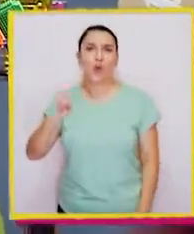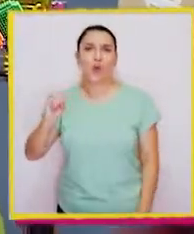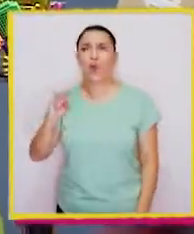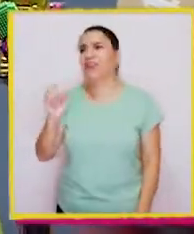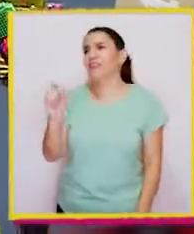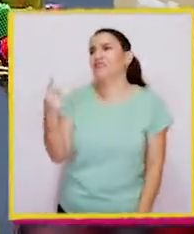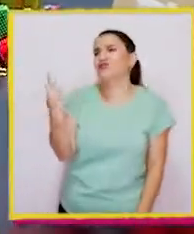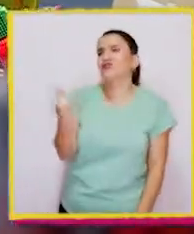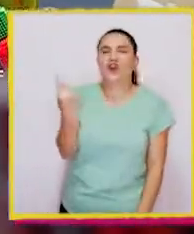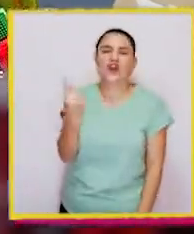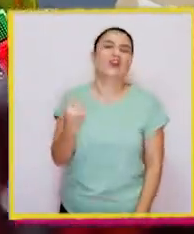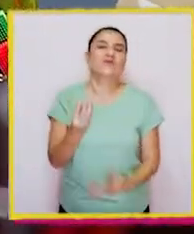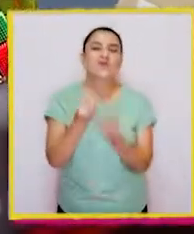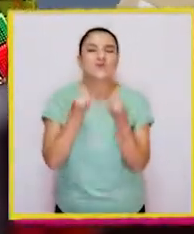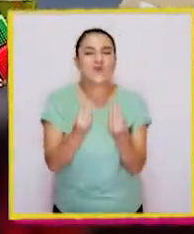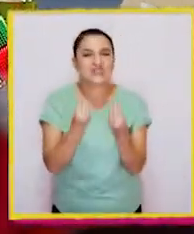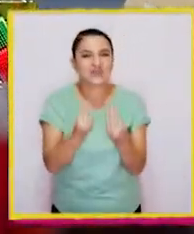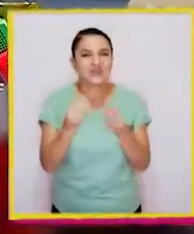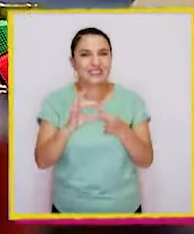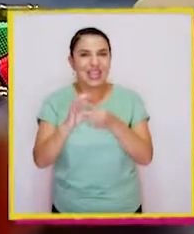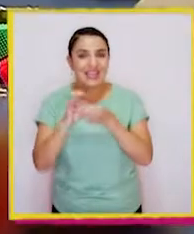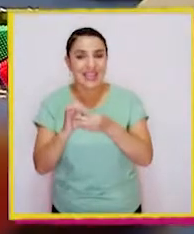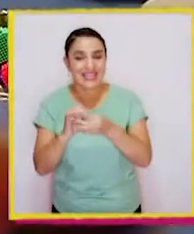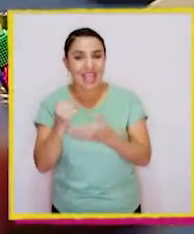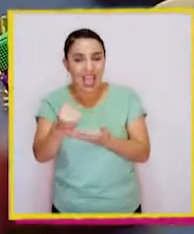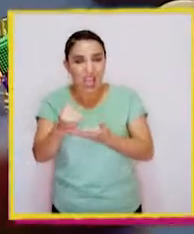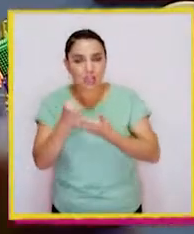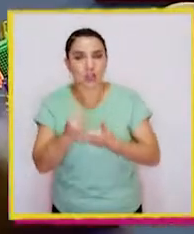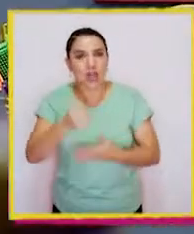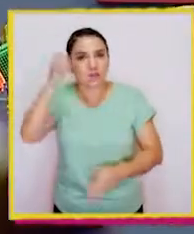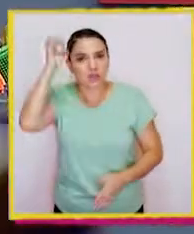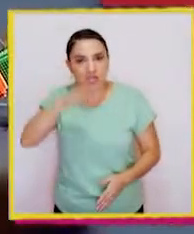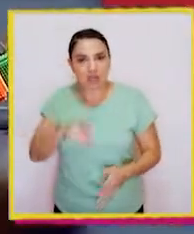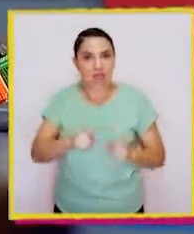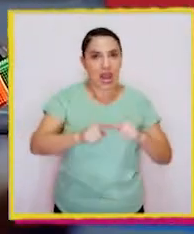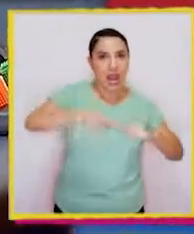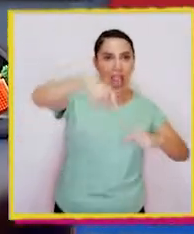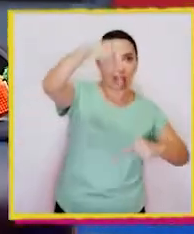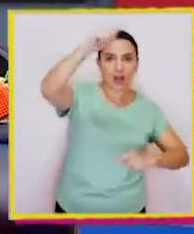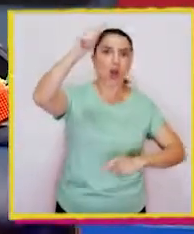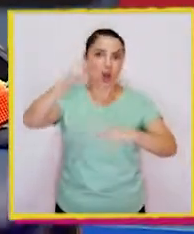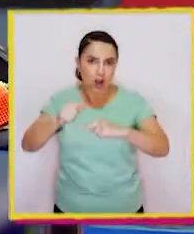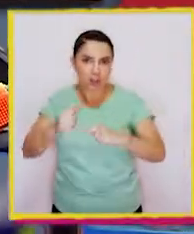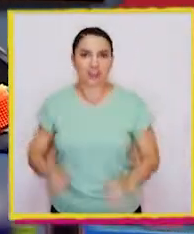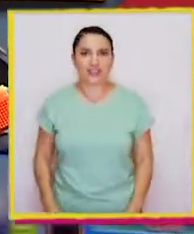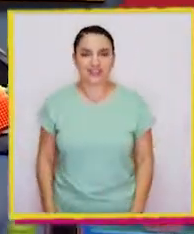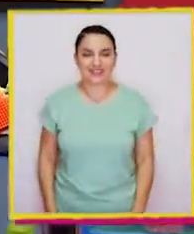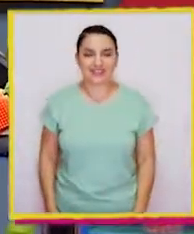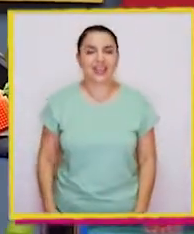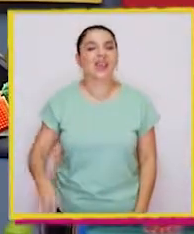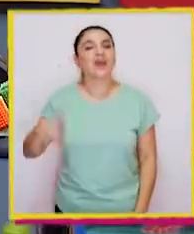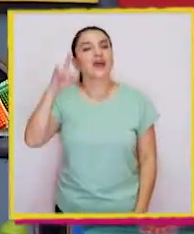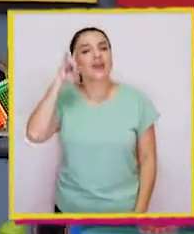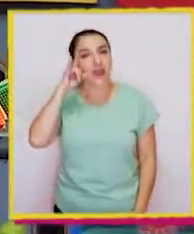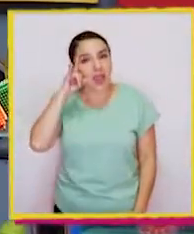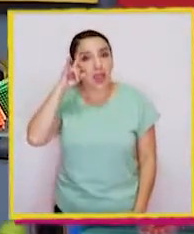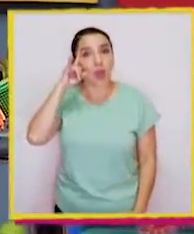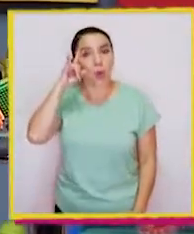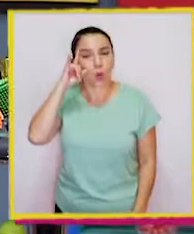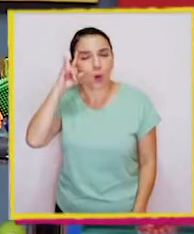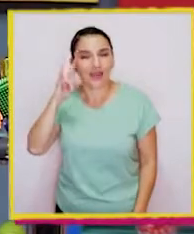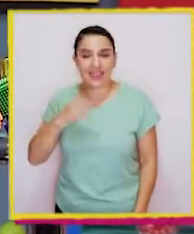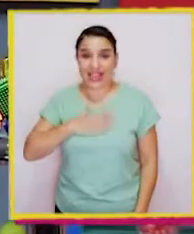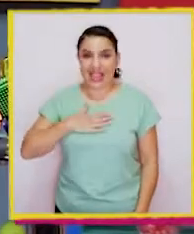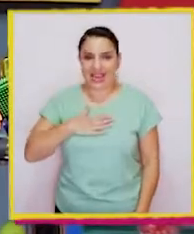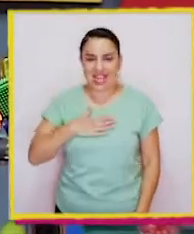solo. Pero muchas, muchas gracias por ayudarme a diferenciar qué es más largo y qué es más corto. Y recuerden que si queremos ser